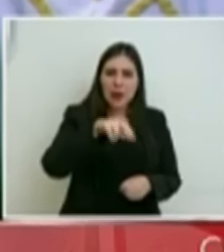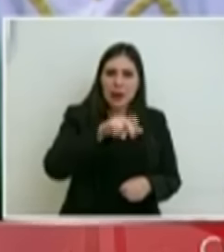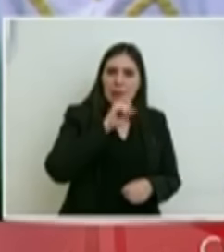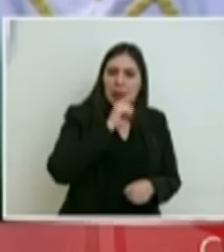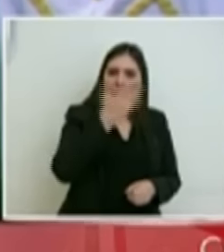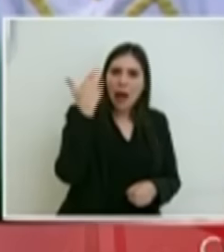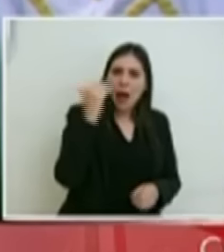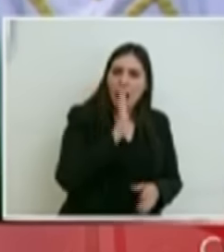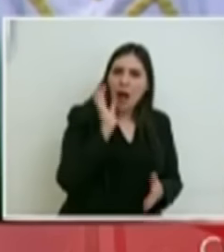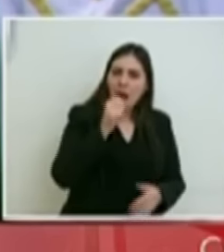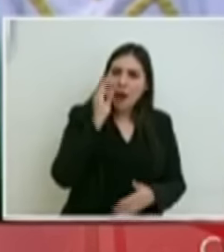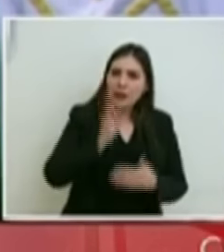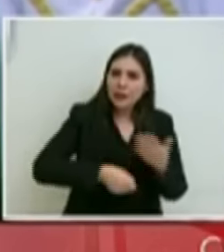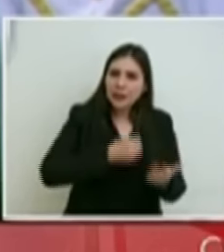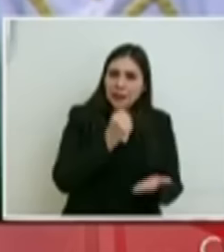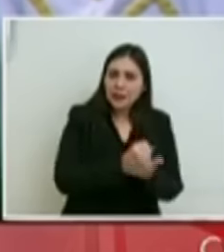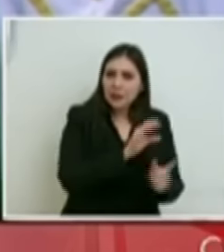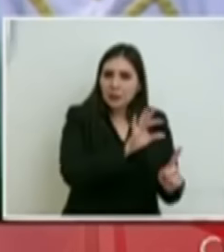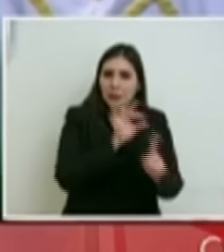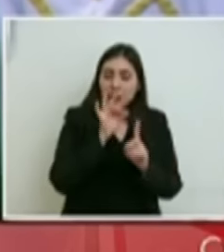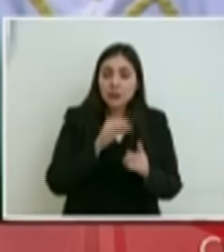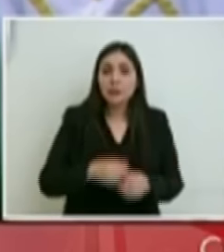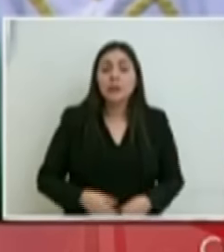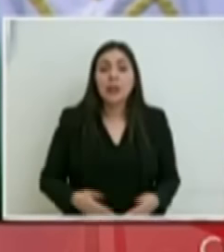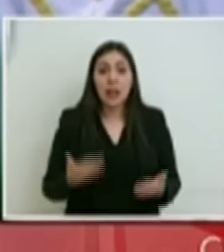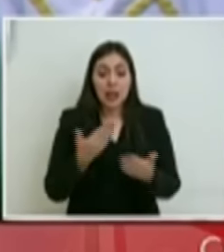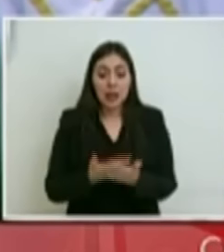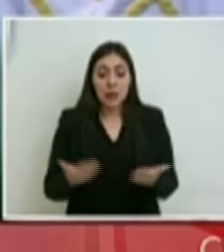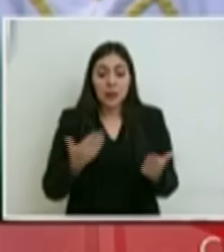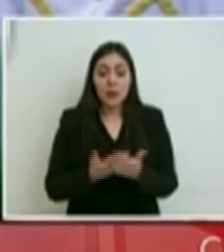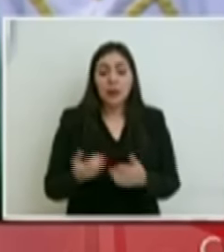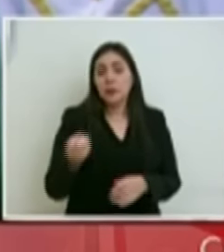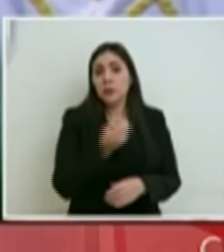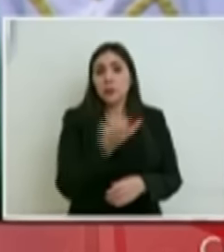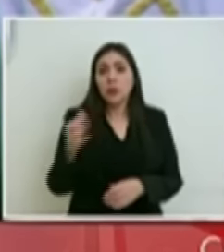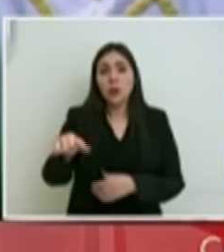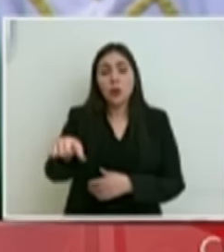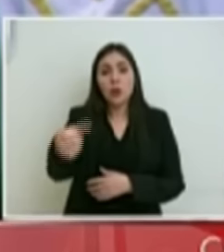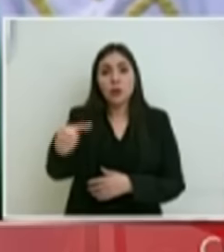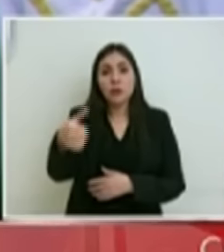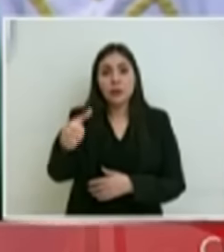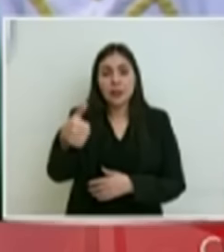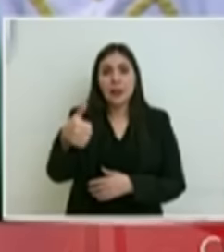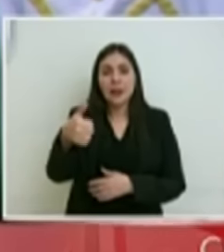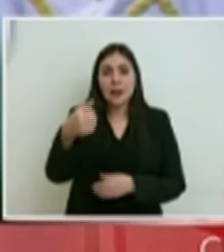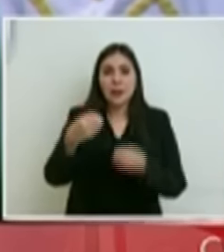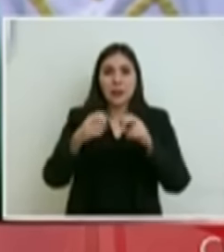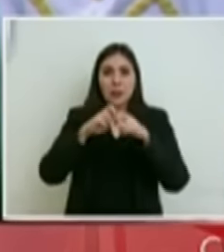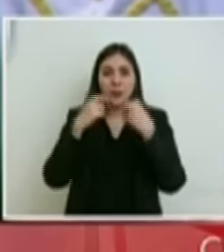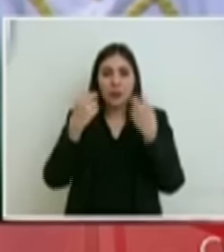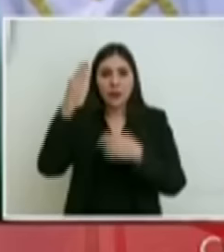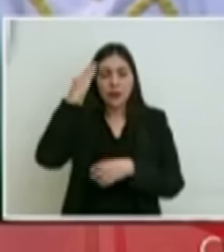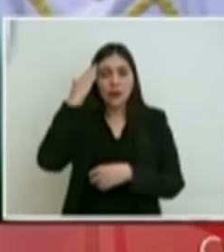movimiento. Hoy, de 11 integrantes de la Corte, 5 han sido